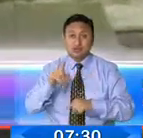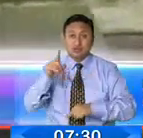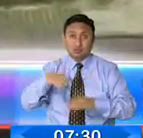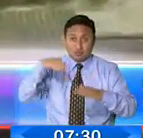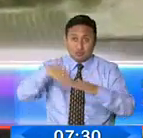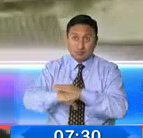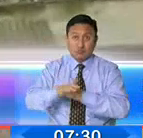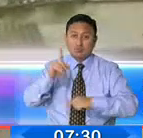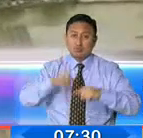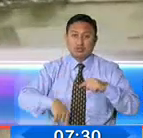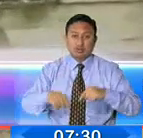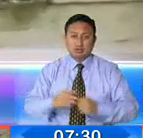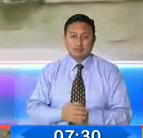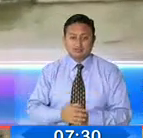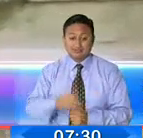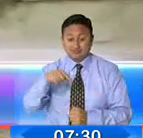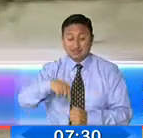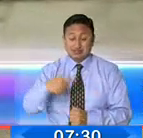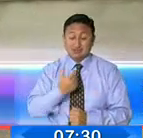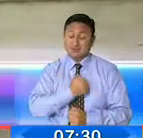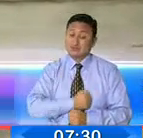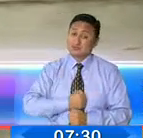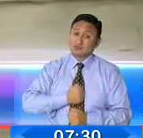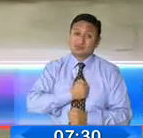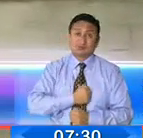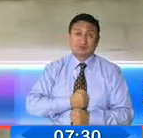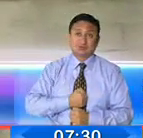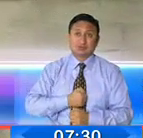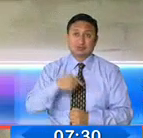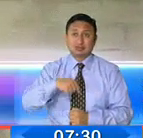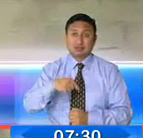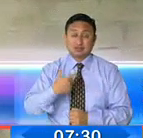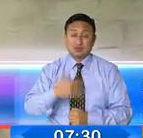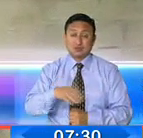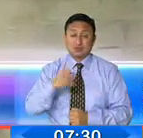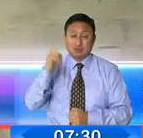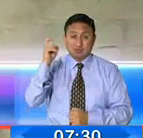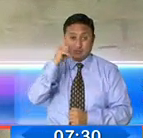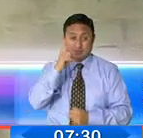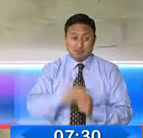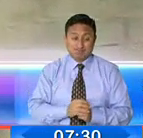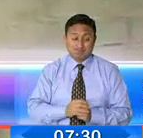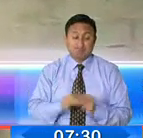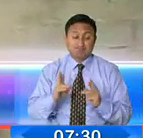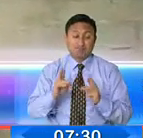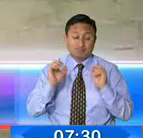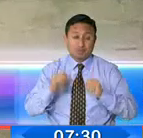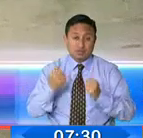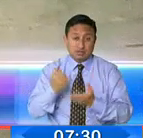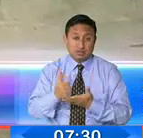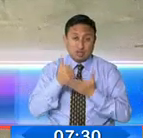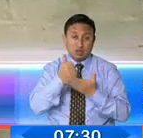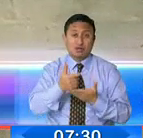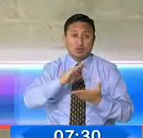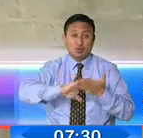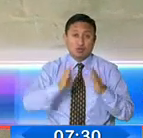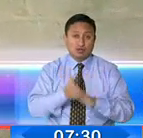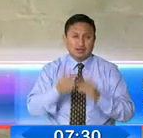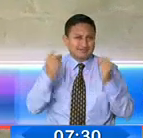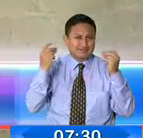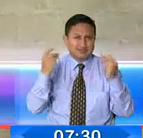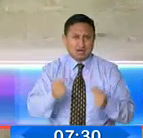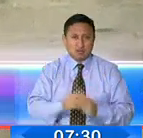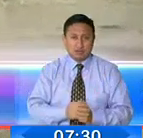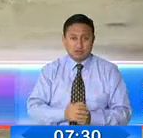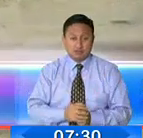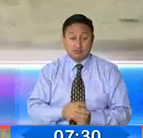por ahí. Las condiciones aquí son lamentables, la situación realmente es grave. Esperemos se pueda contribuir con esta comunidad lo antes posible. Y